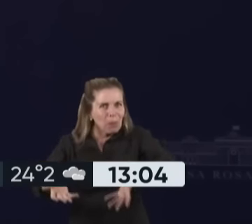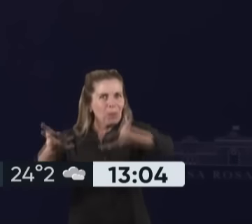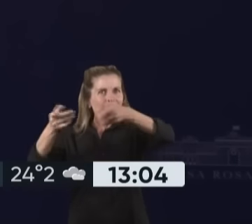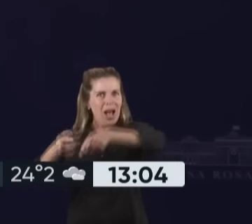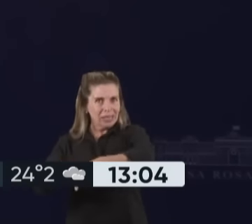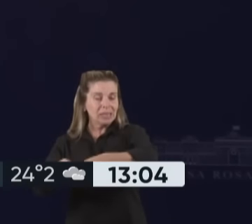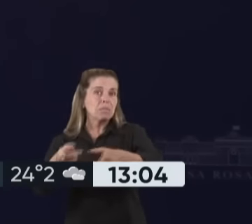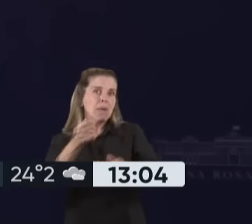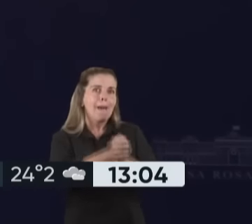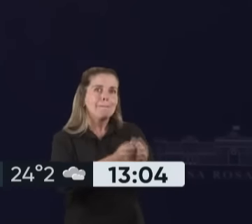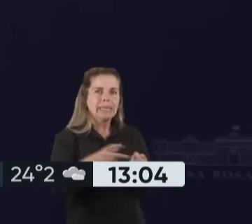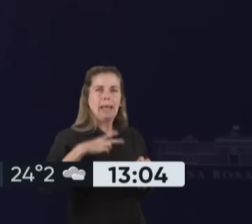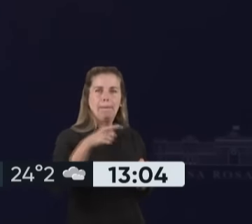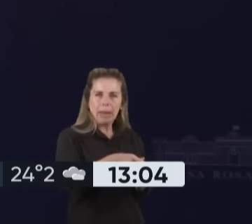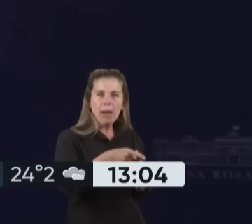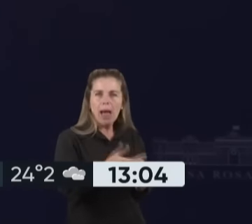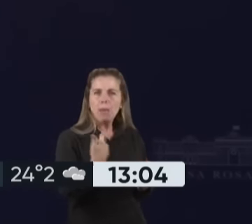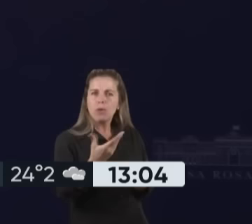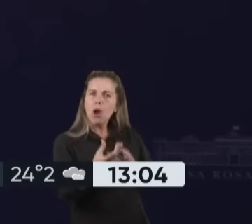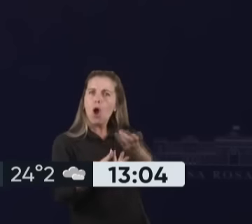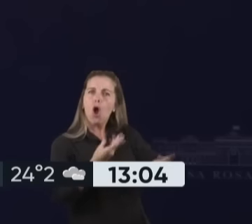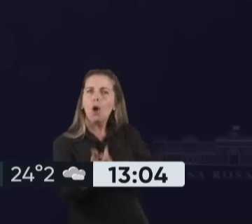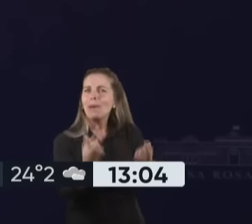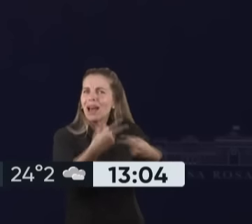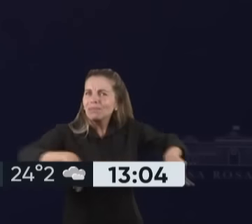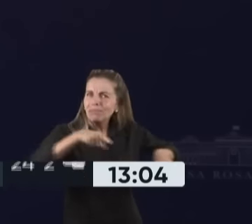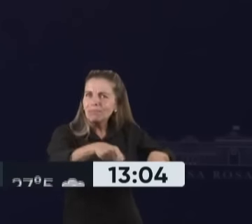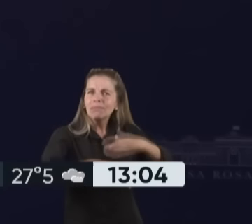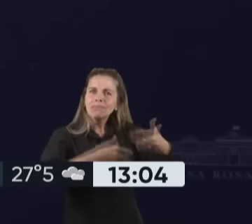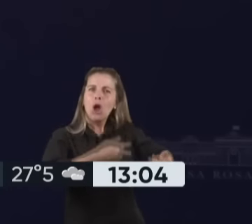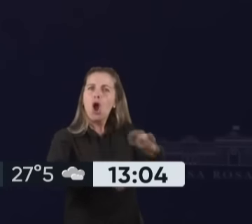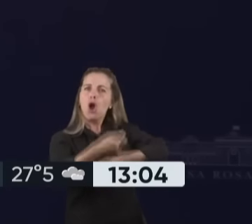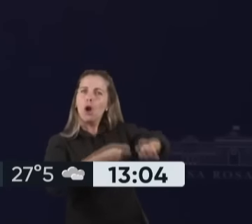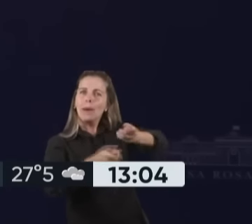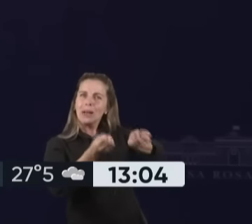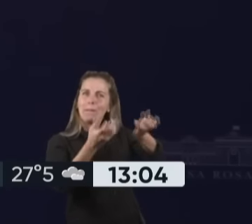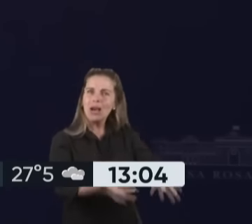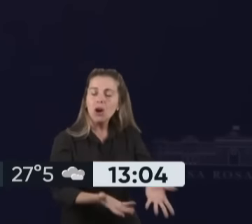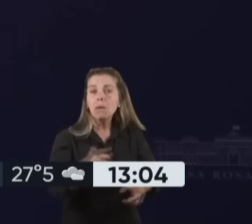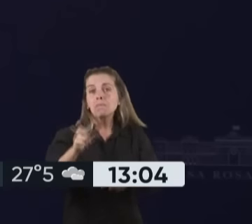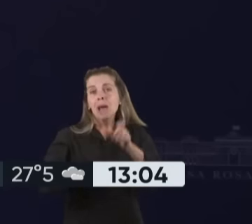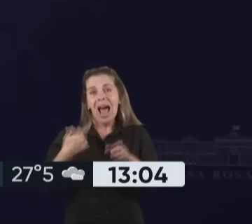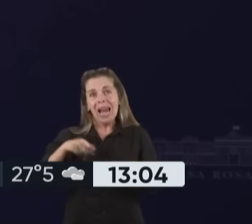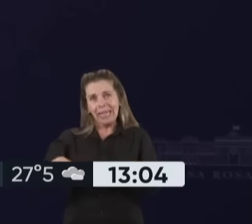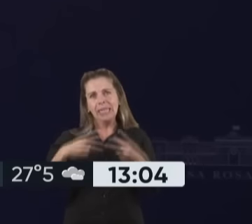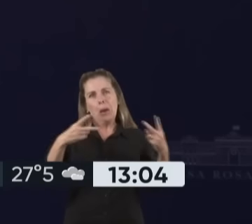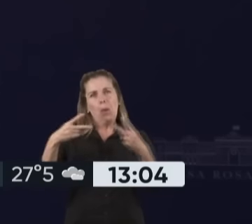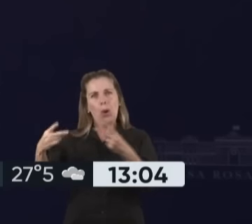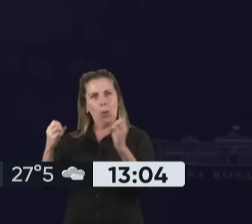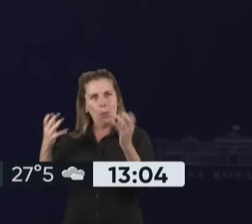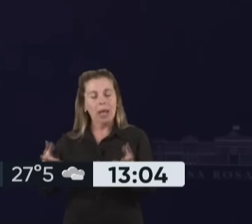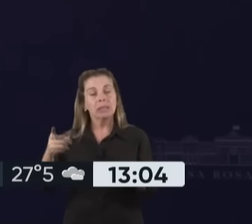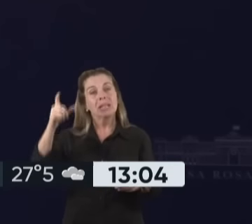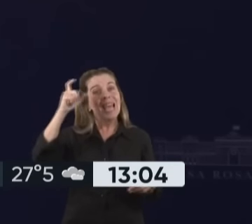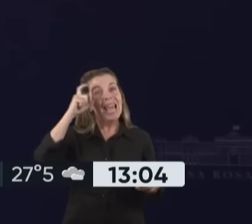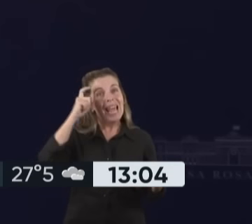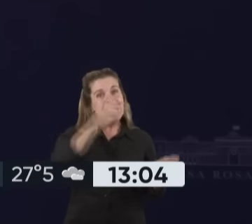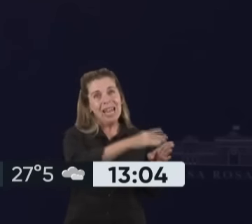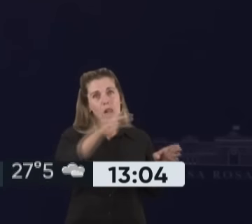para invertir y definir sus operaciones, y a los argentinos más vuelos a mejores precios, entre enero y octubre